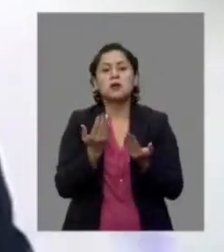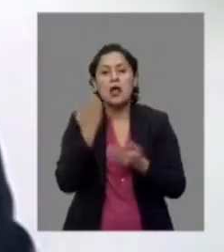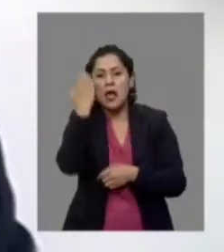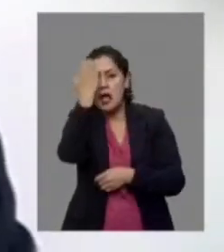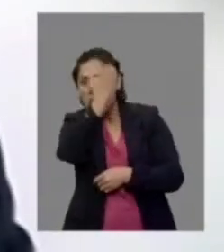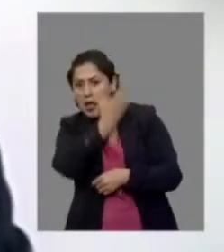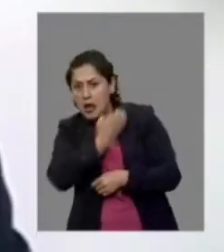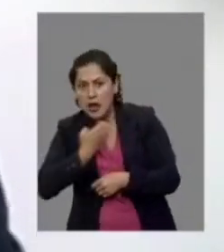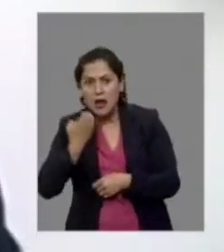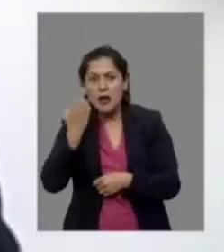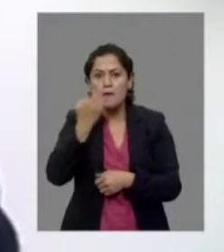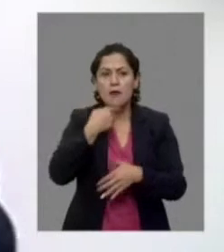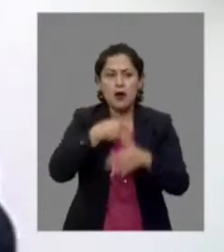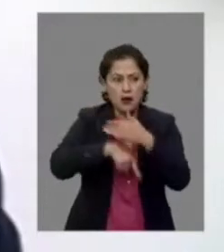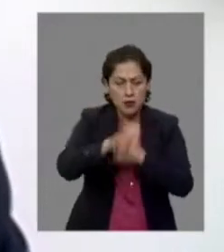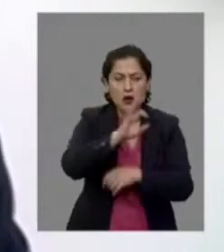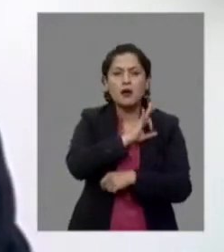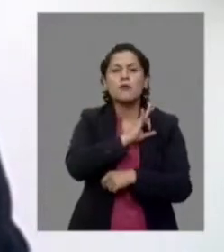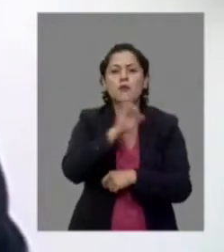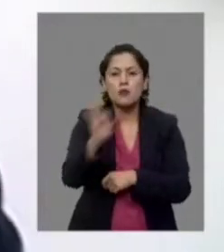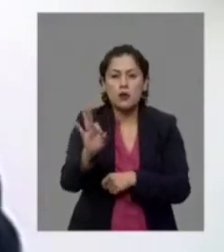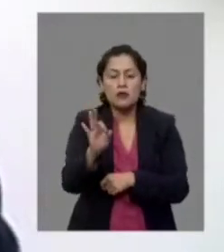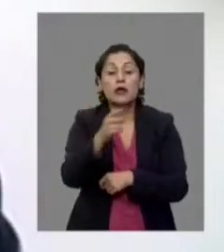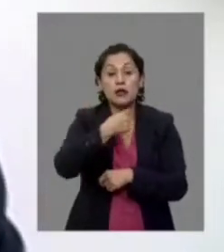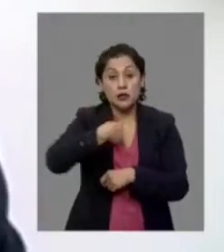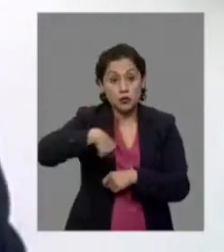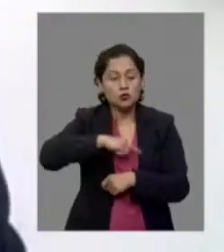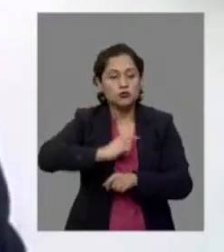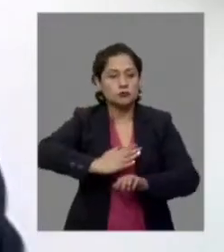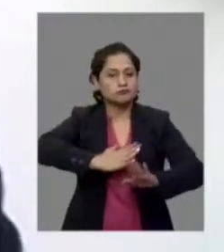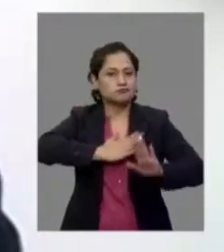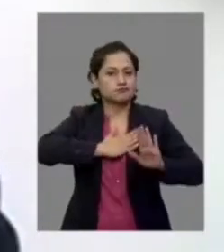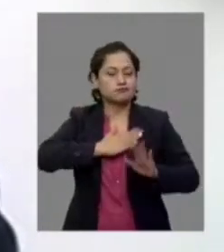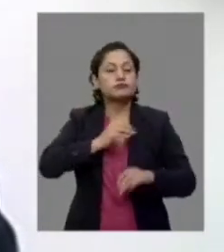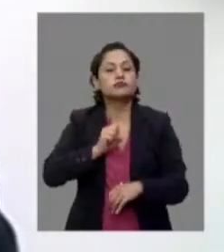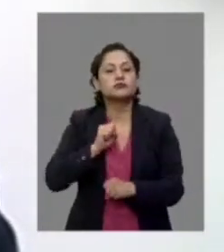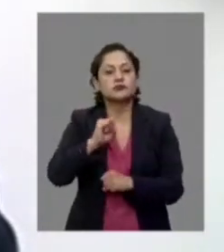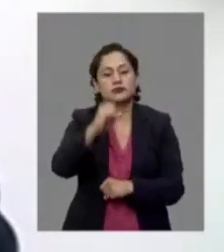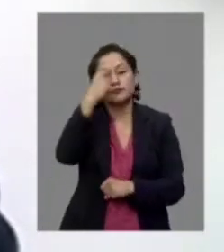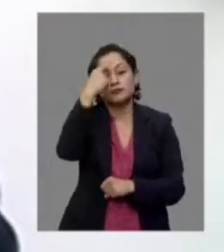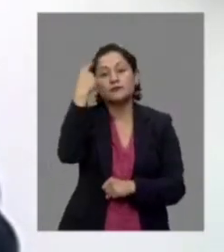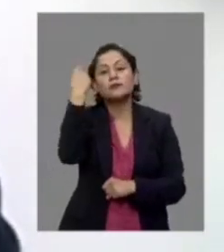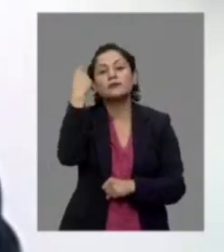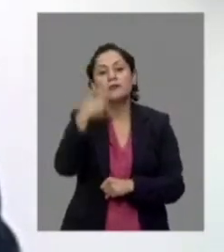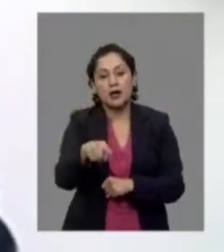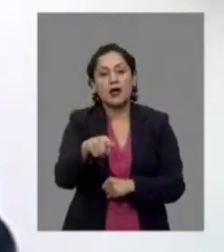de compartir y de ver exactamente estos